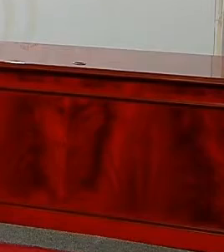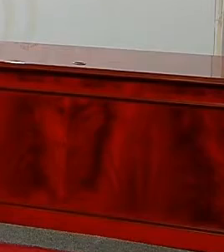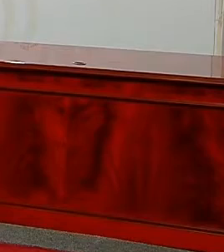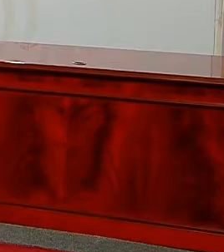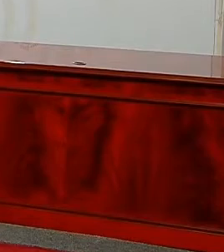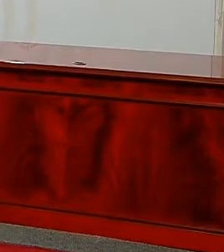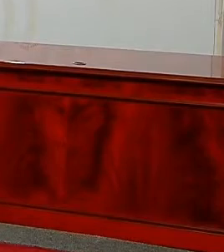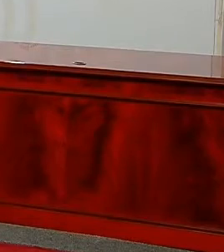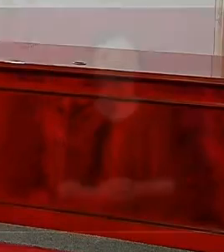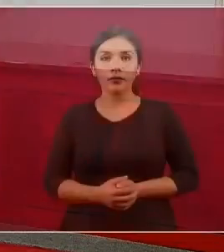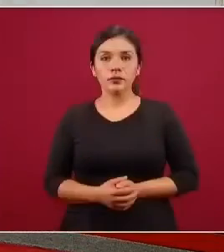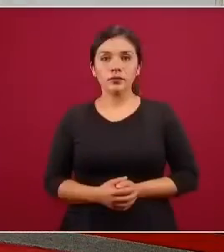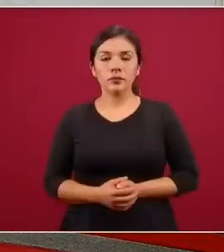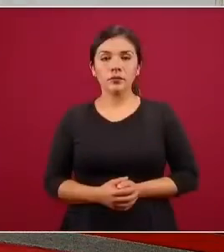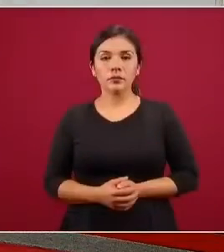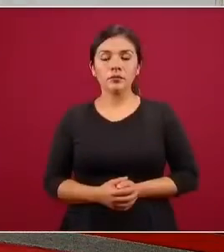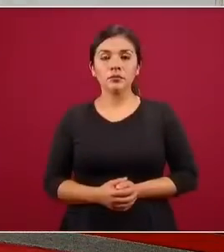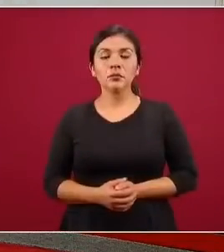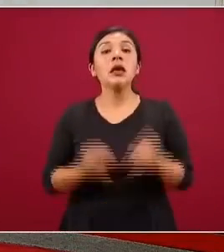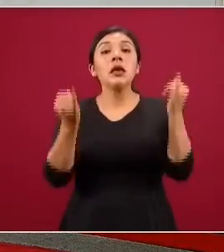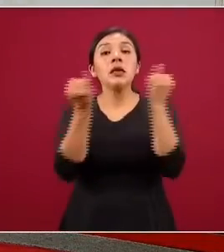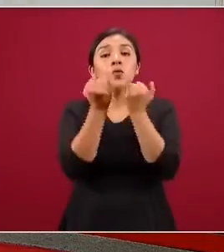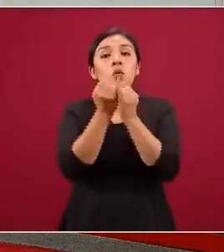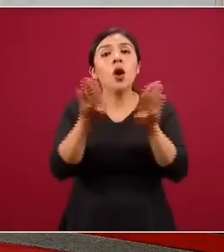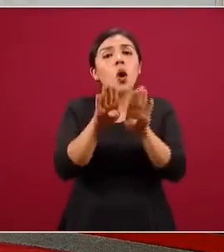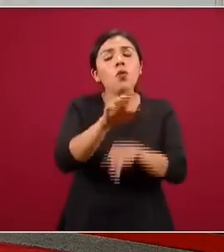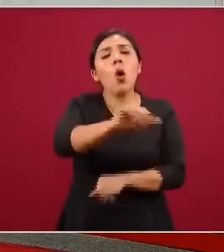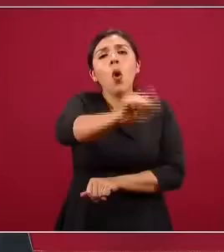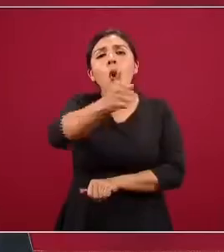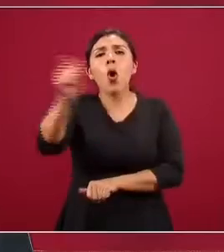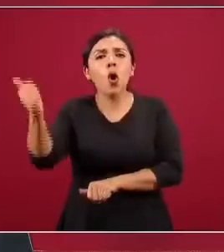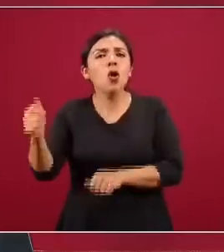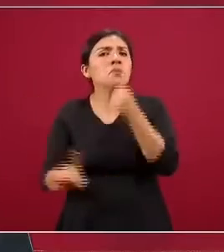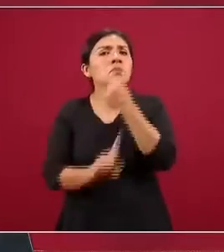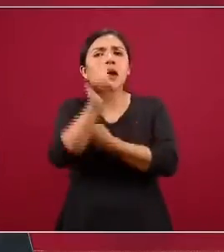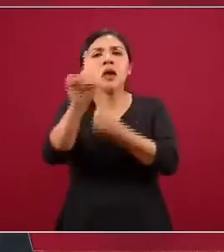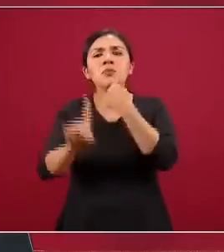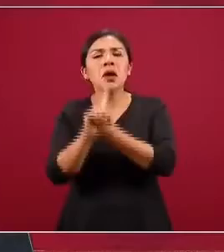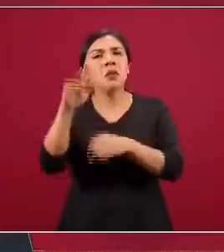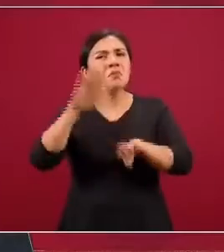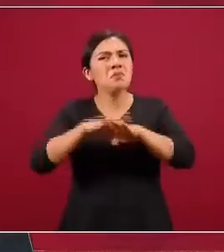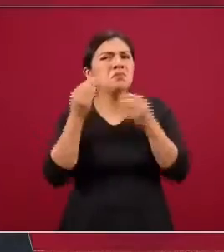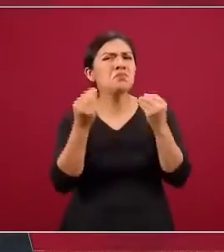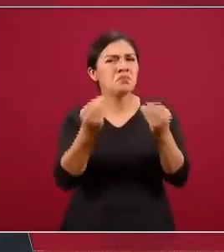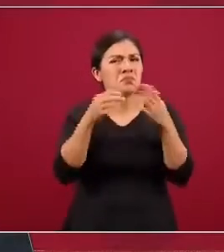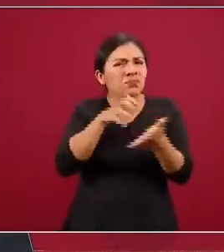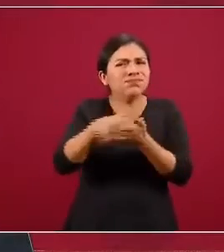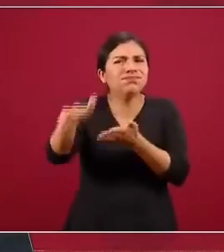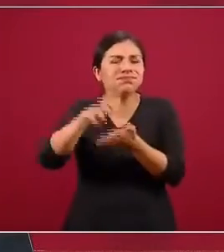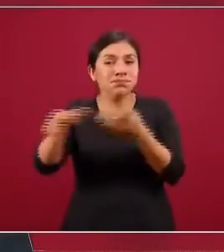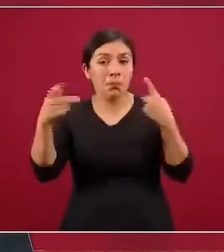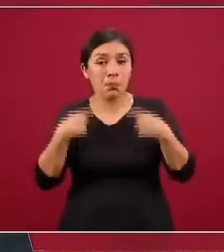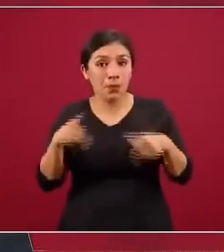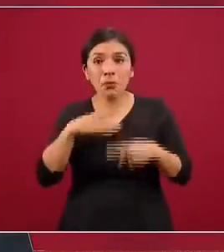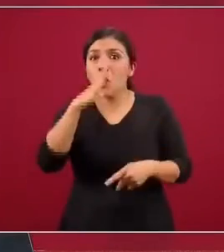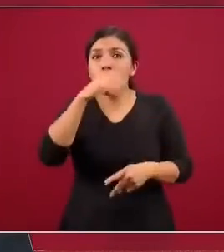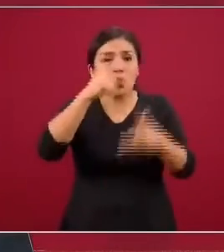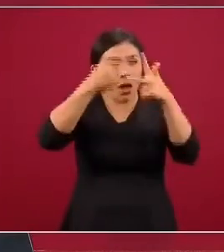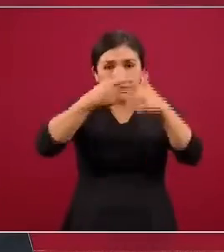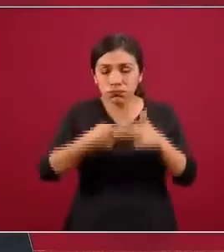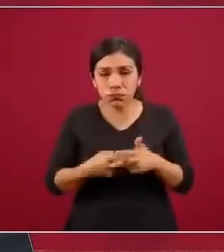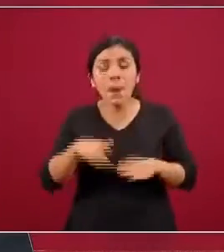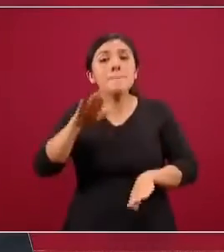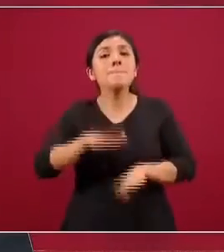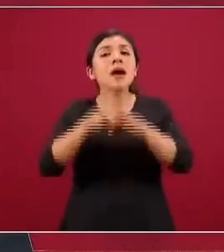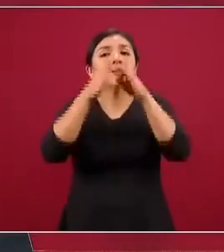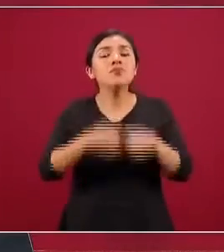llama inconmensurables, no son medibles del todo, lo que más interesa es tener un